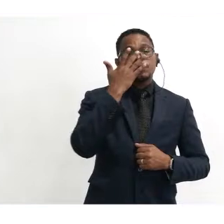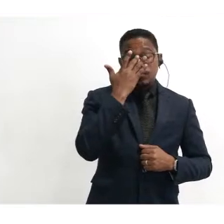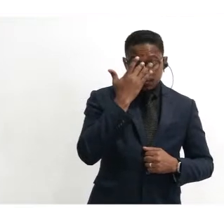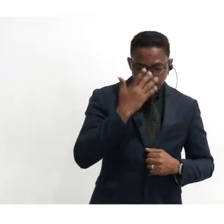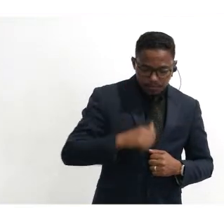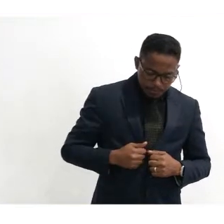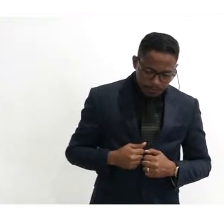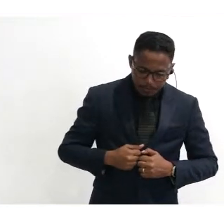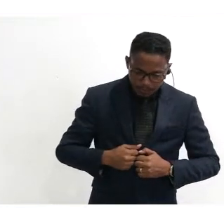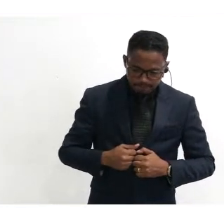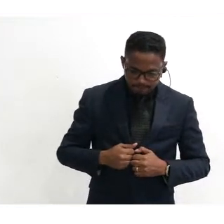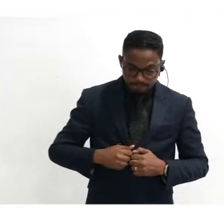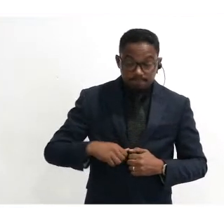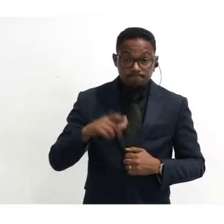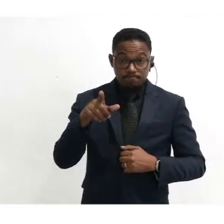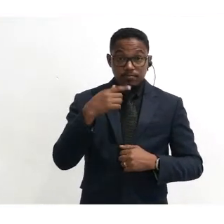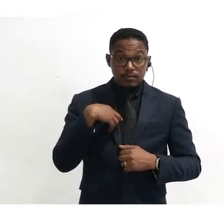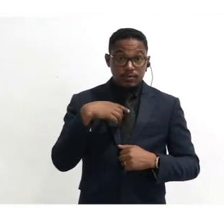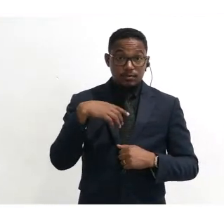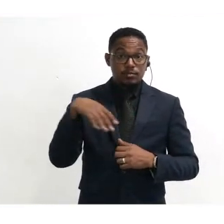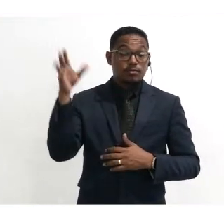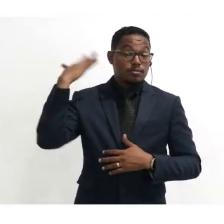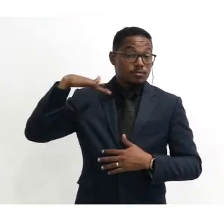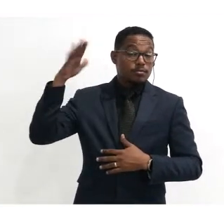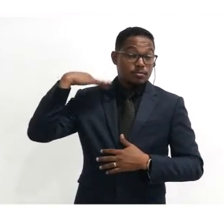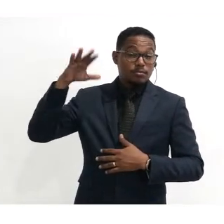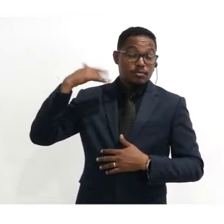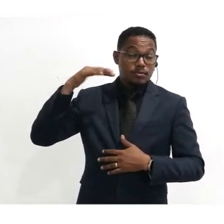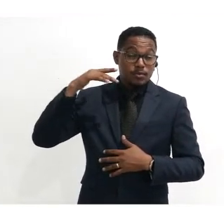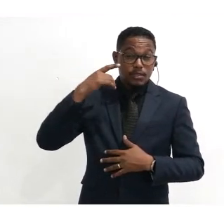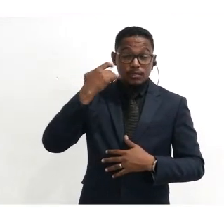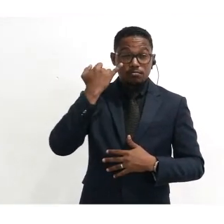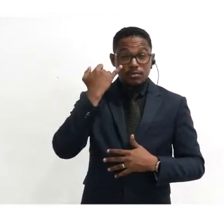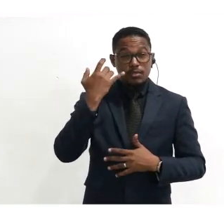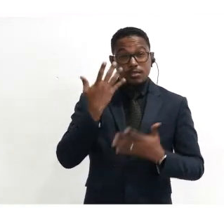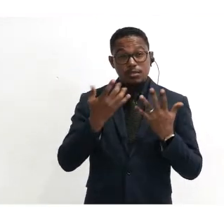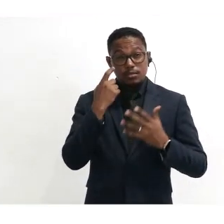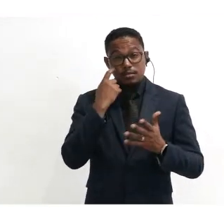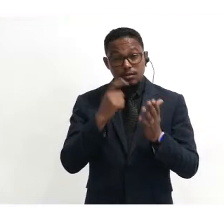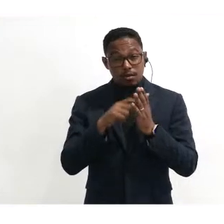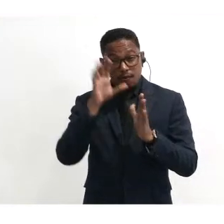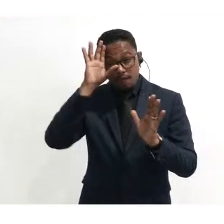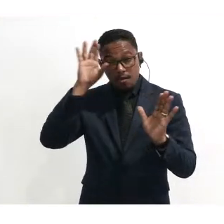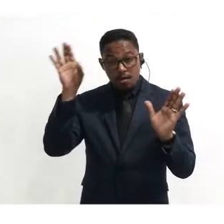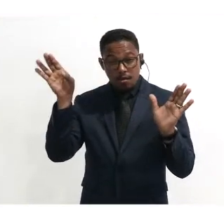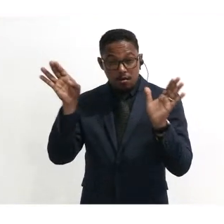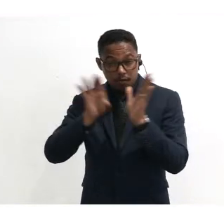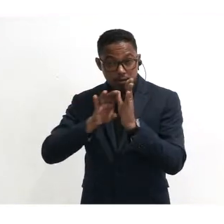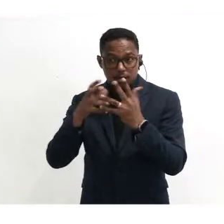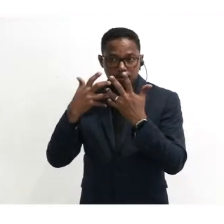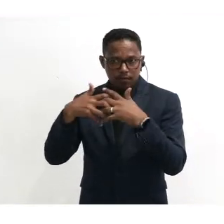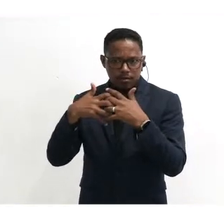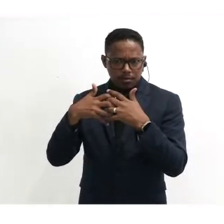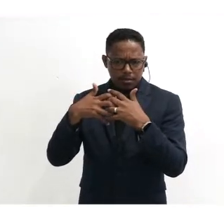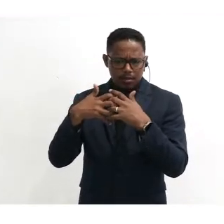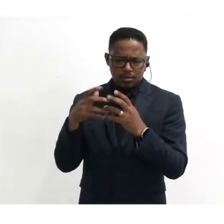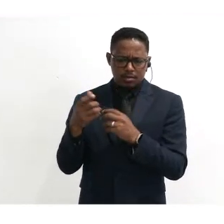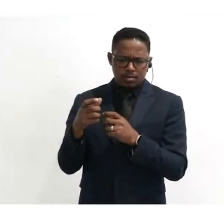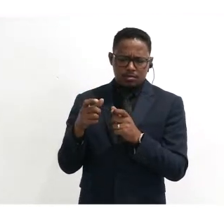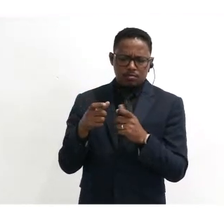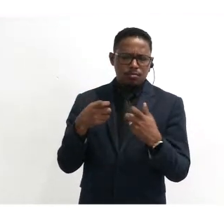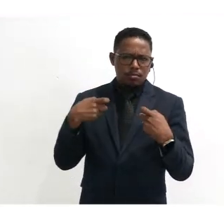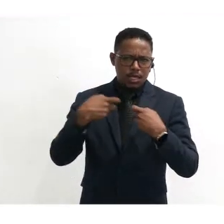If you've ever seen pictures of semiconductor fabs, they're very automated. And I'll talk about packaging in a